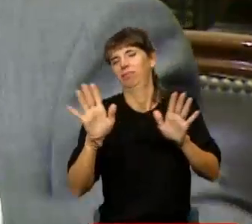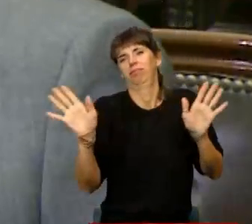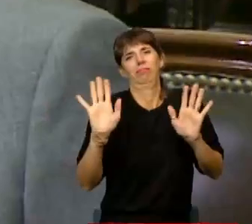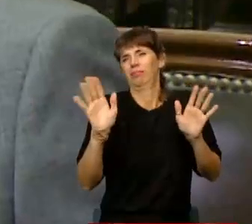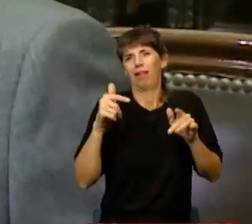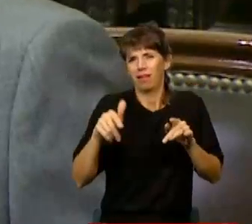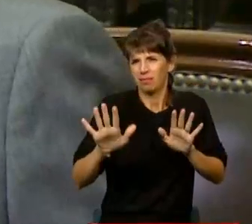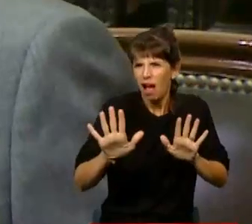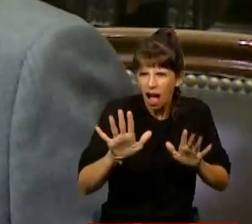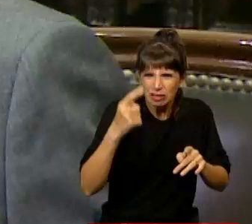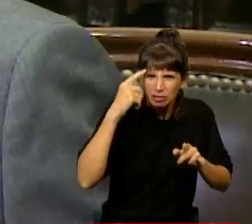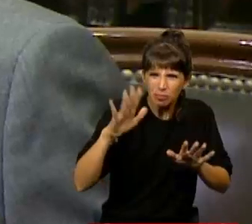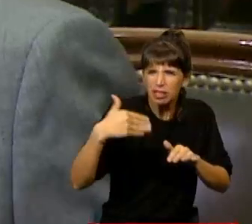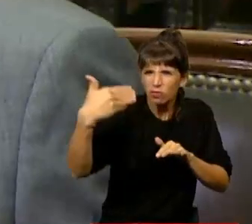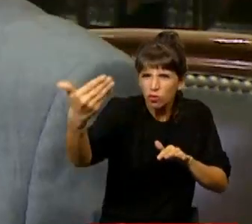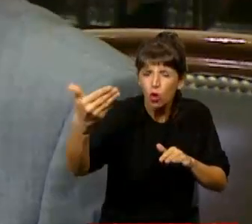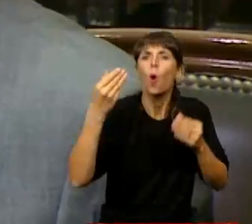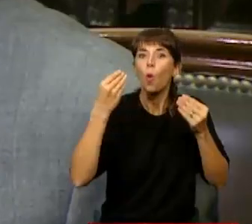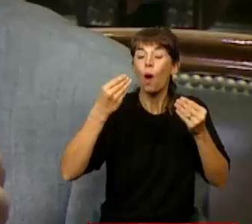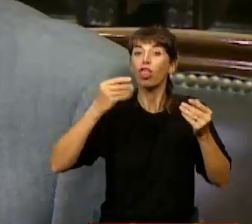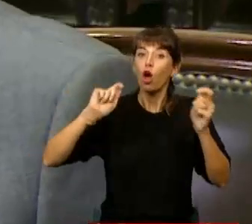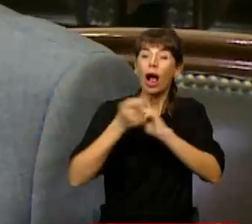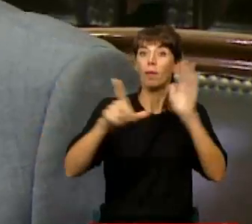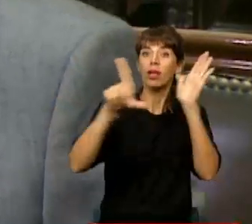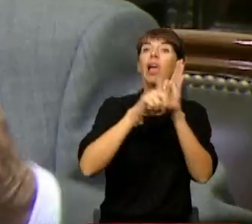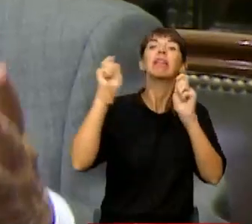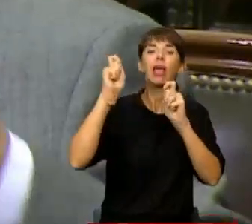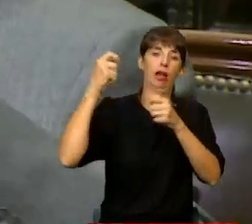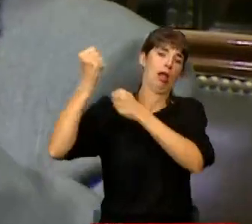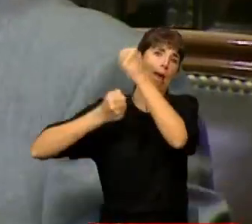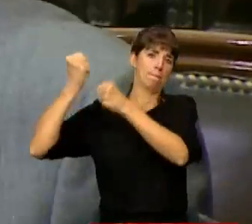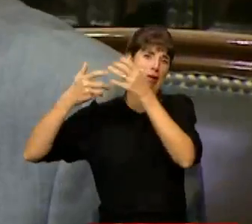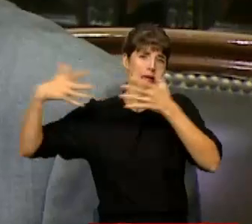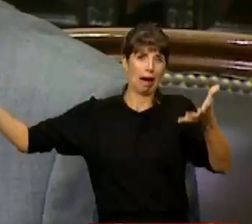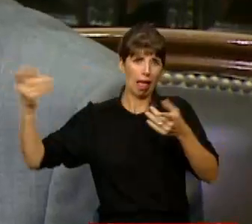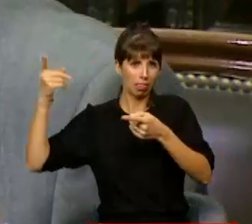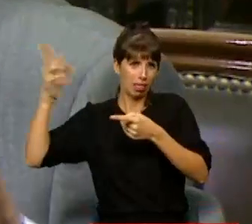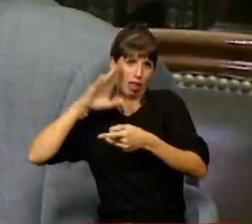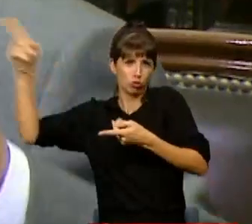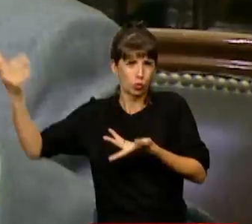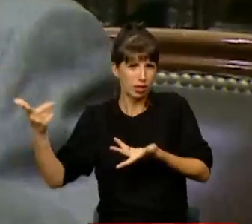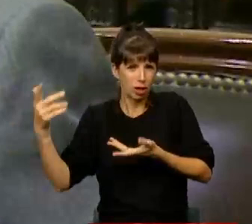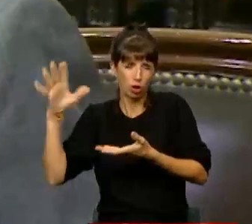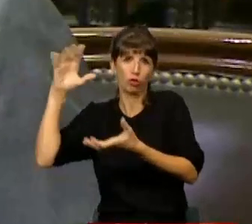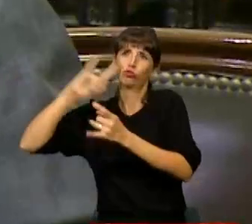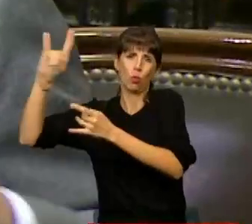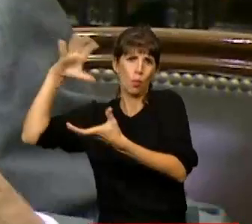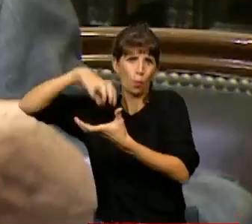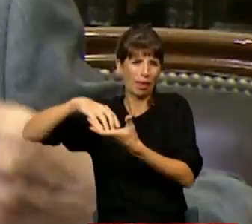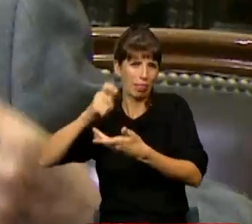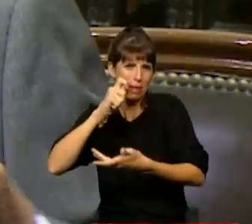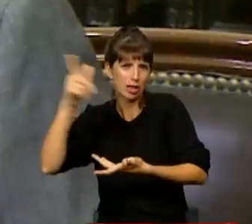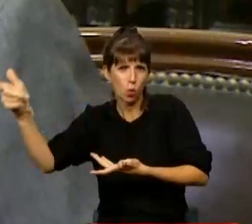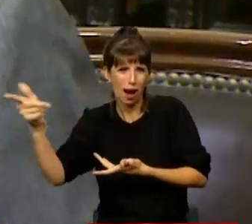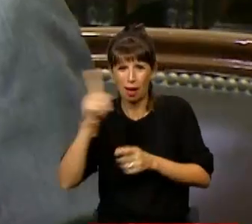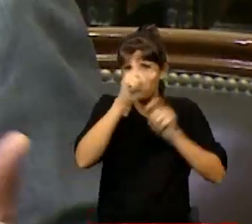y vamos a hacer cigarrillo de marihuana cuando se legalice. Lo va a vender Philip Morris, no lo van a vender los autocultivadores, no lo van a vender la gente que tiene